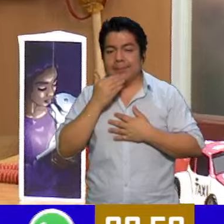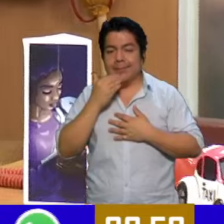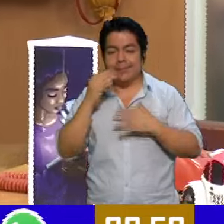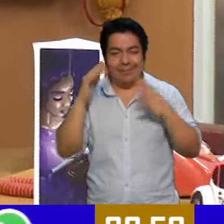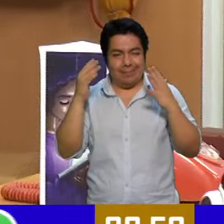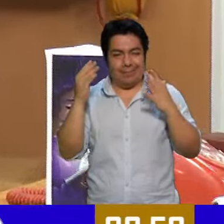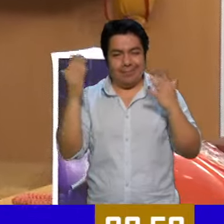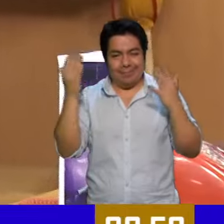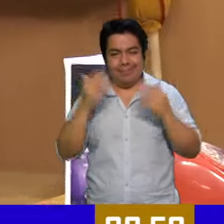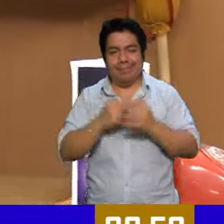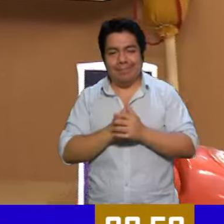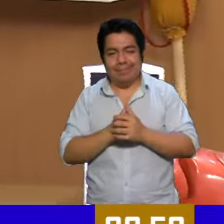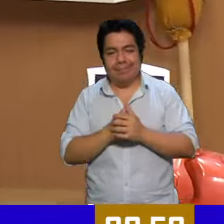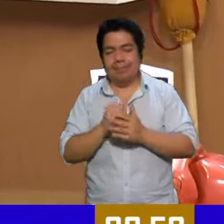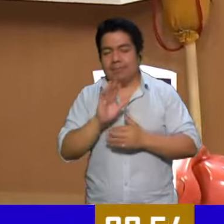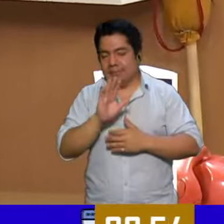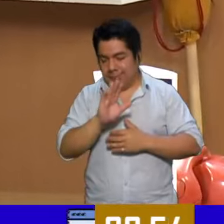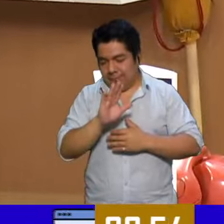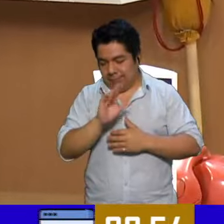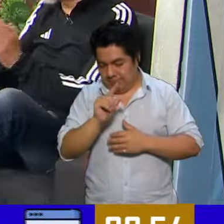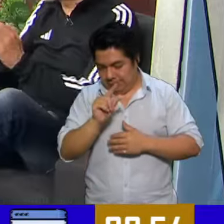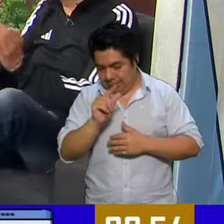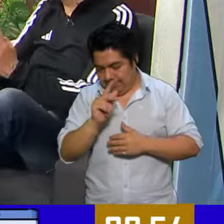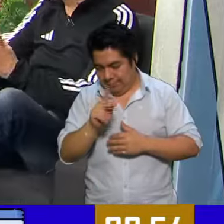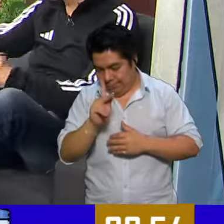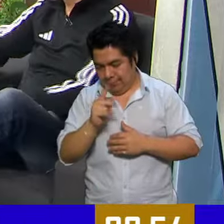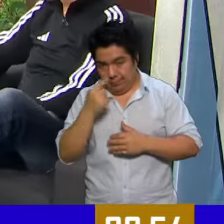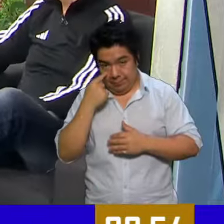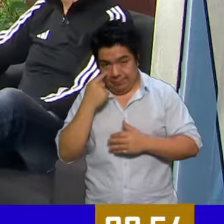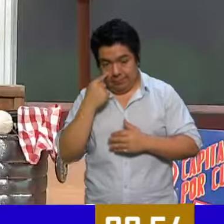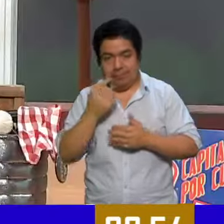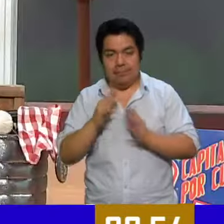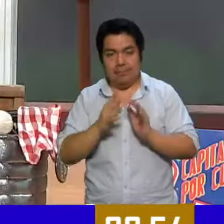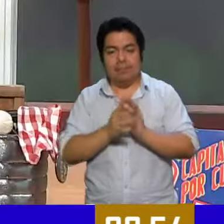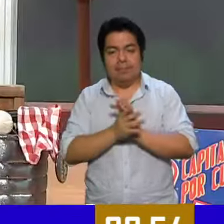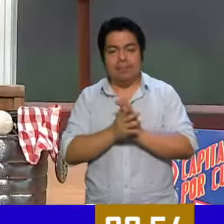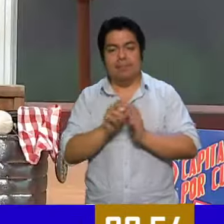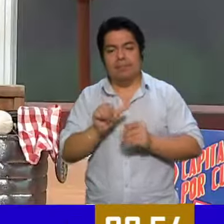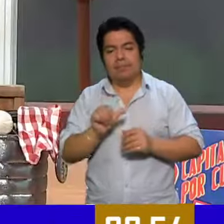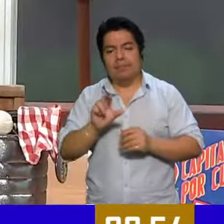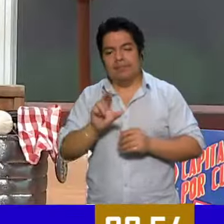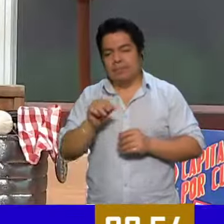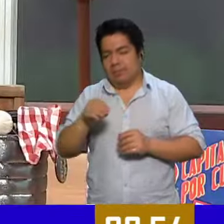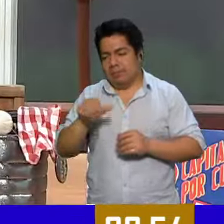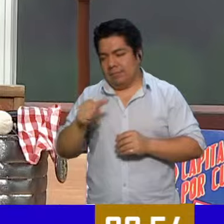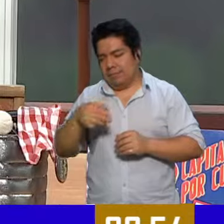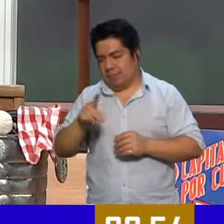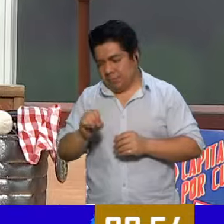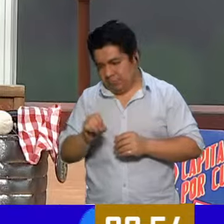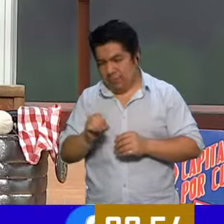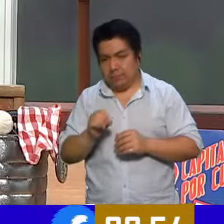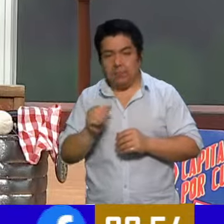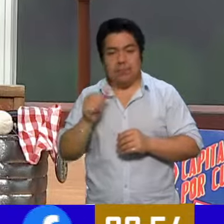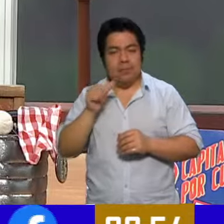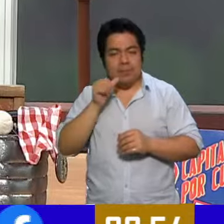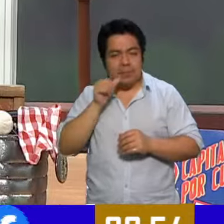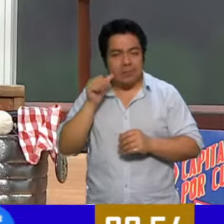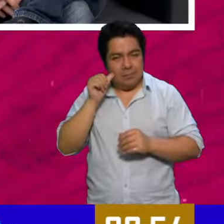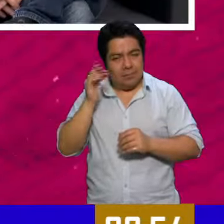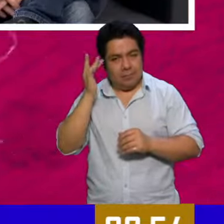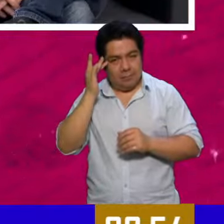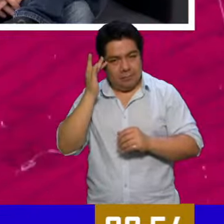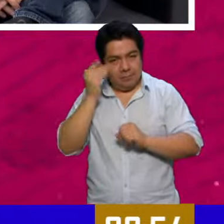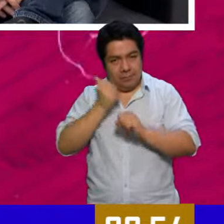¡Oh! ¡Aplausos! Pero, maestro, antes de empezar... Armando, por ahí nos dijo un pajarito que ayer fue tu cumpleaños.